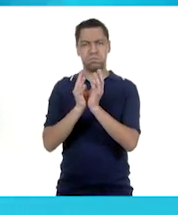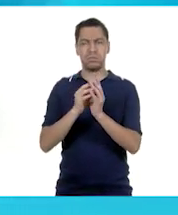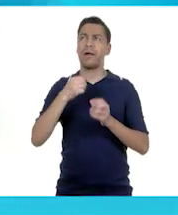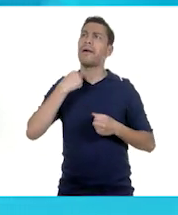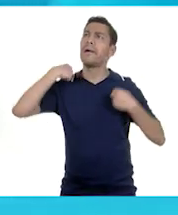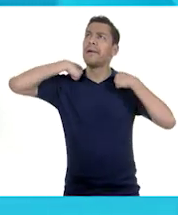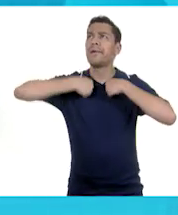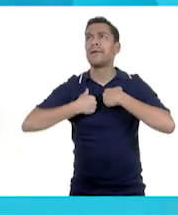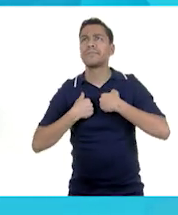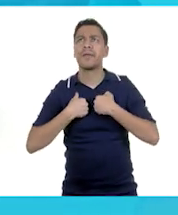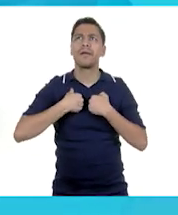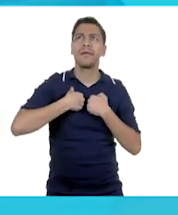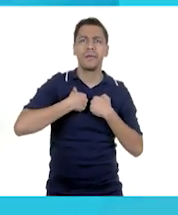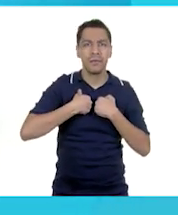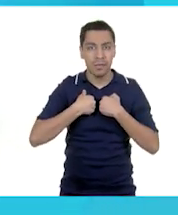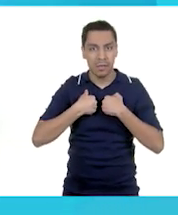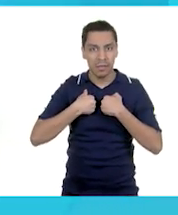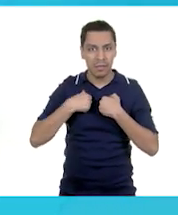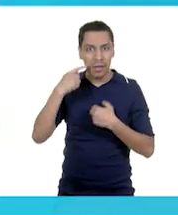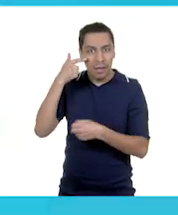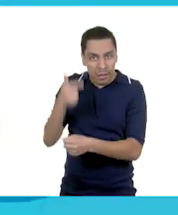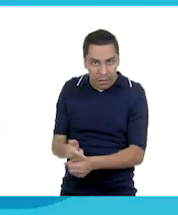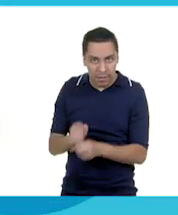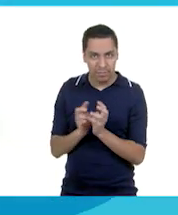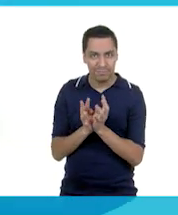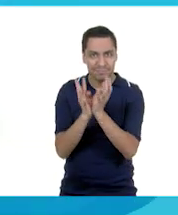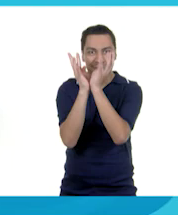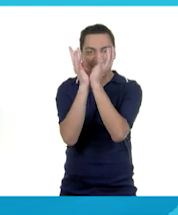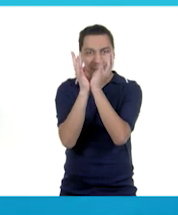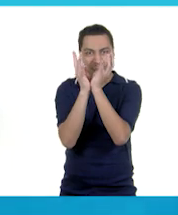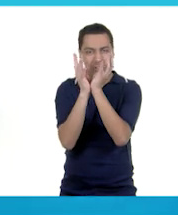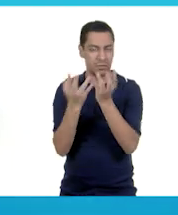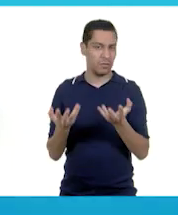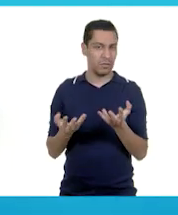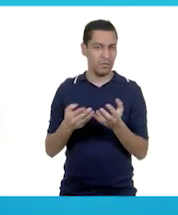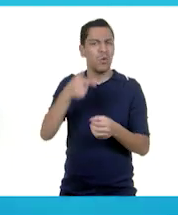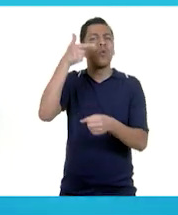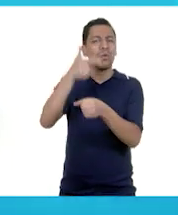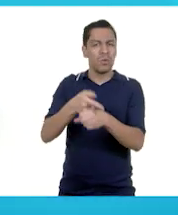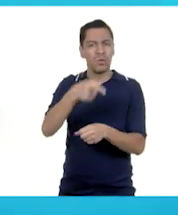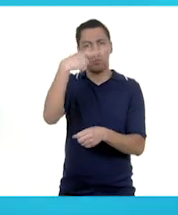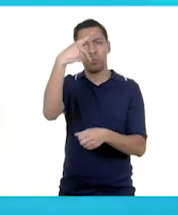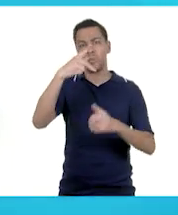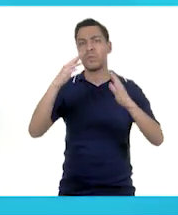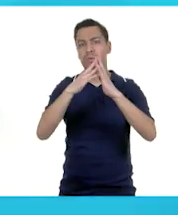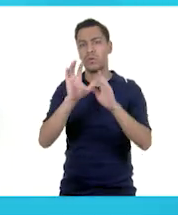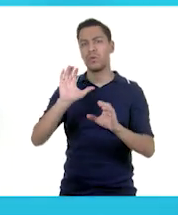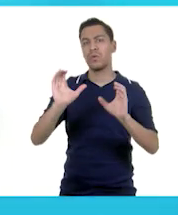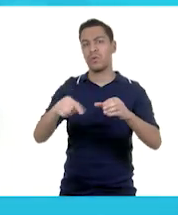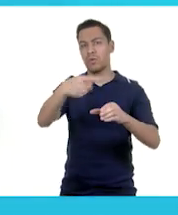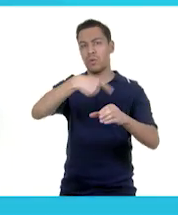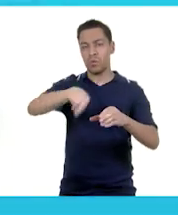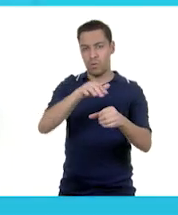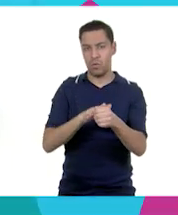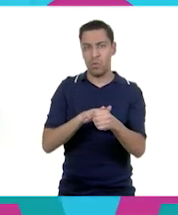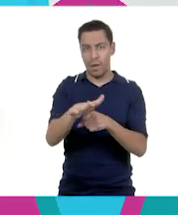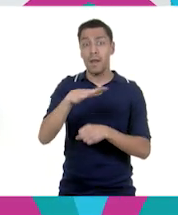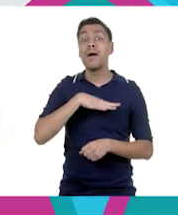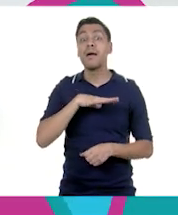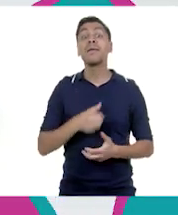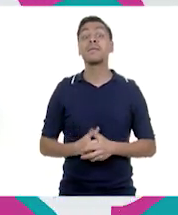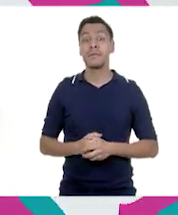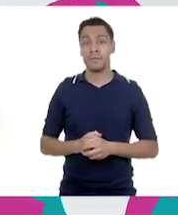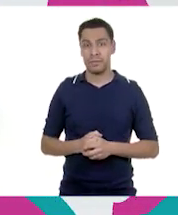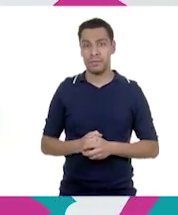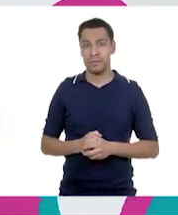escuela. Ah. ¿Tú, por ejemplo, recuerdas qué plantas ves o cuáles tienes en casa? Yo creo que a veces, y eso sí te